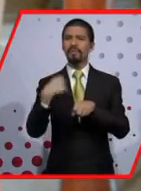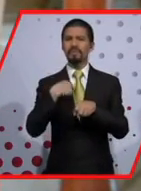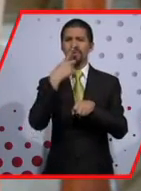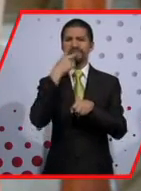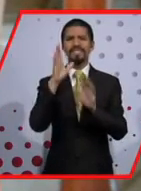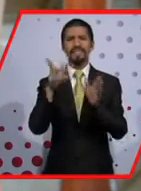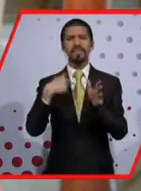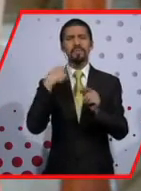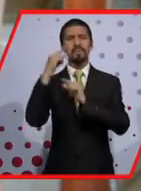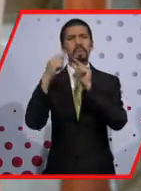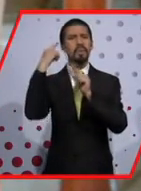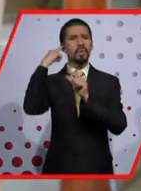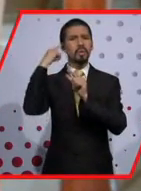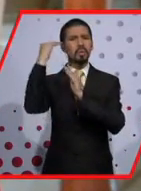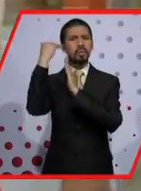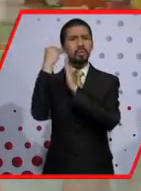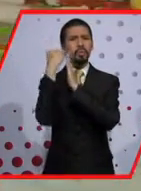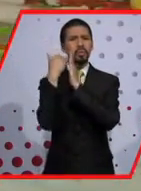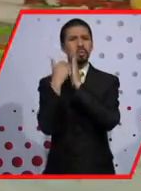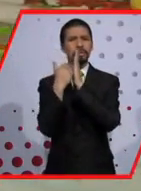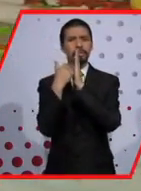estoy perdiendo mi oído